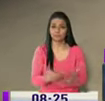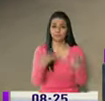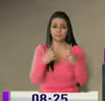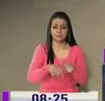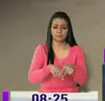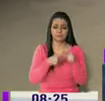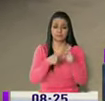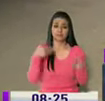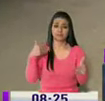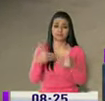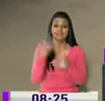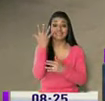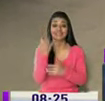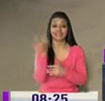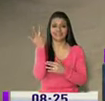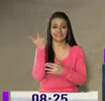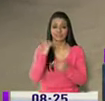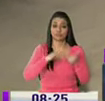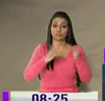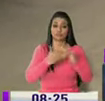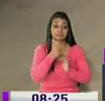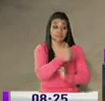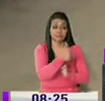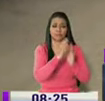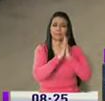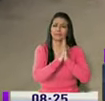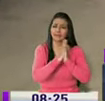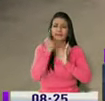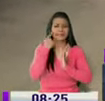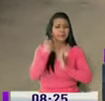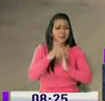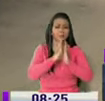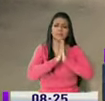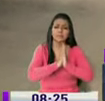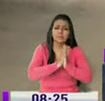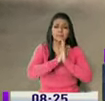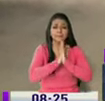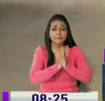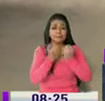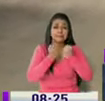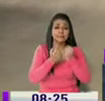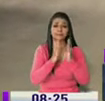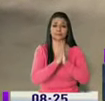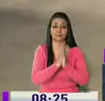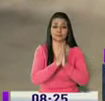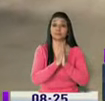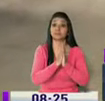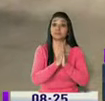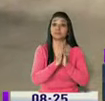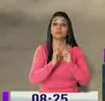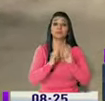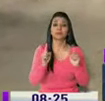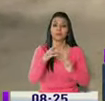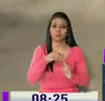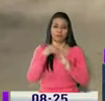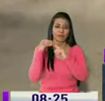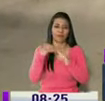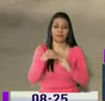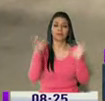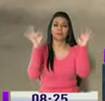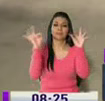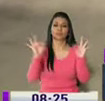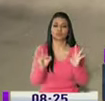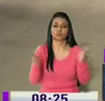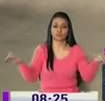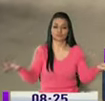hace aproximadamente 15 días y que la comunidad por mucho tiempo lo venía anhelando. Lo interesante de esta obra es que fue priorizada a través de presupuestos